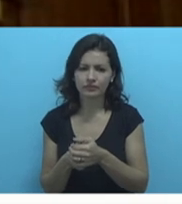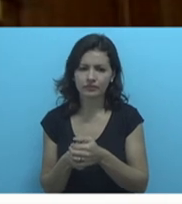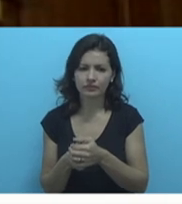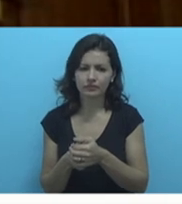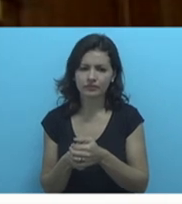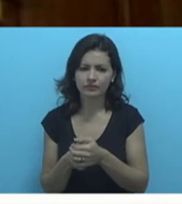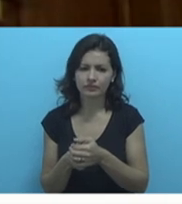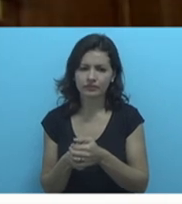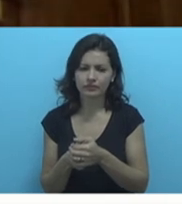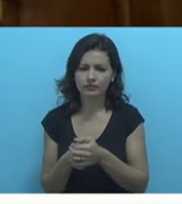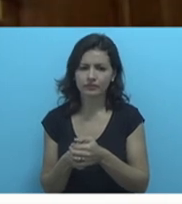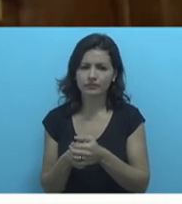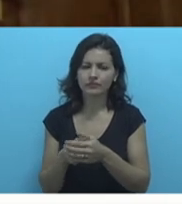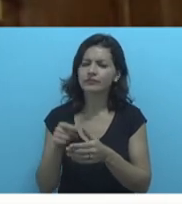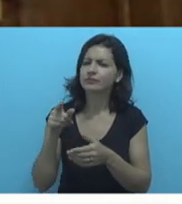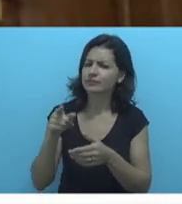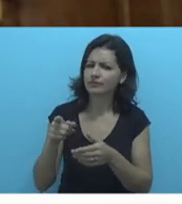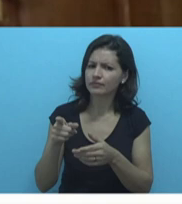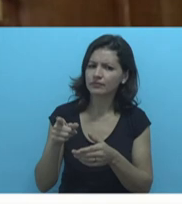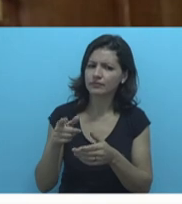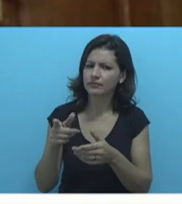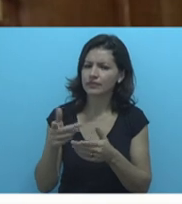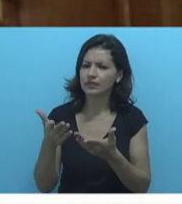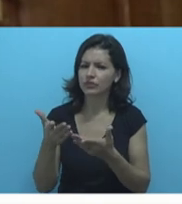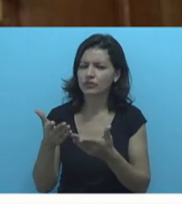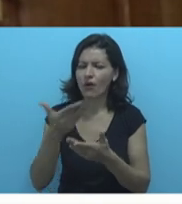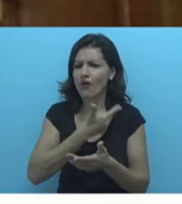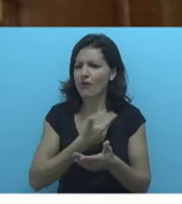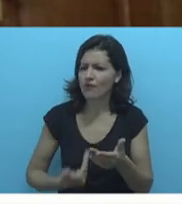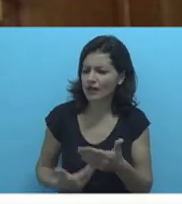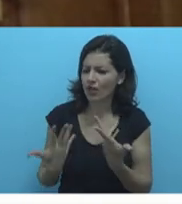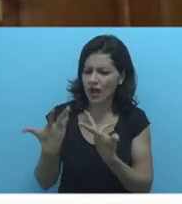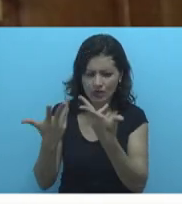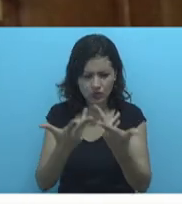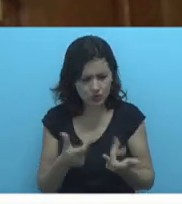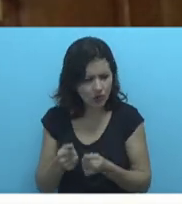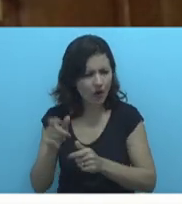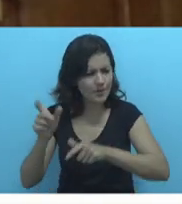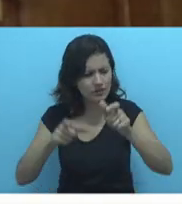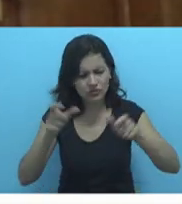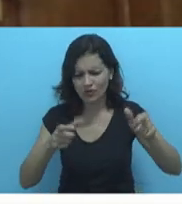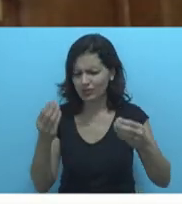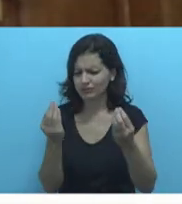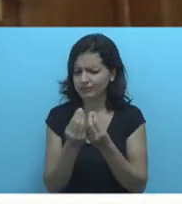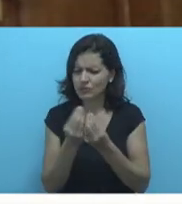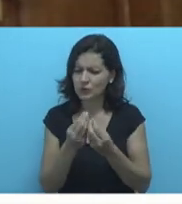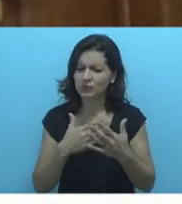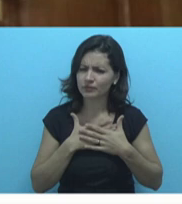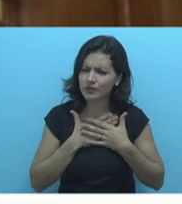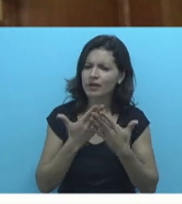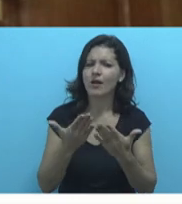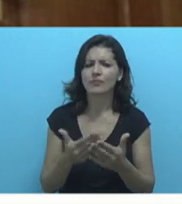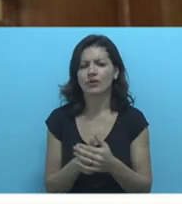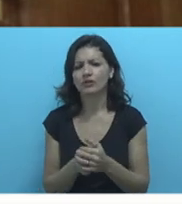que tuvieron un gobernador que creyó en ellos y que les dio herramientas y oportunidades y por eso también lo despidieron con mucho amor, con muchos mensajes, con